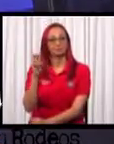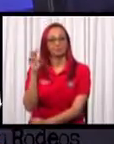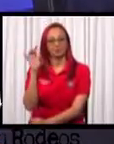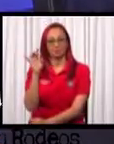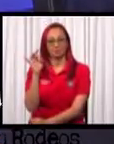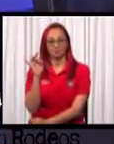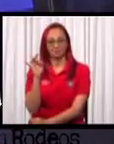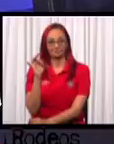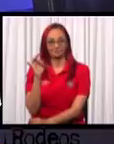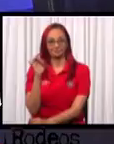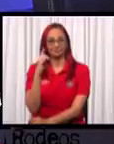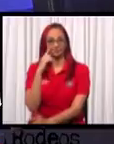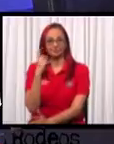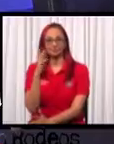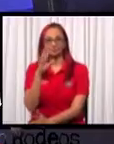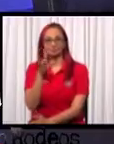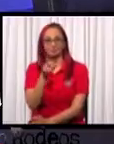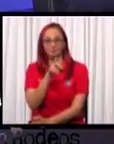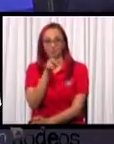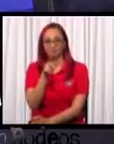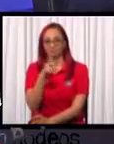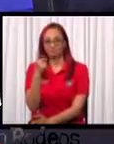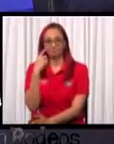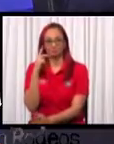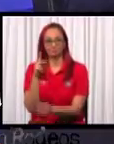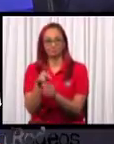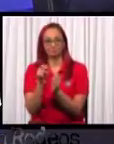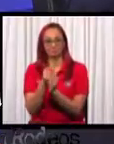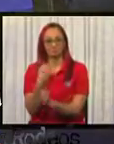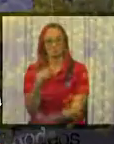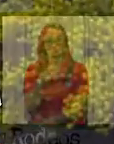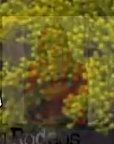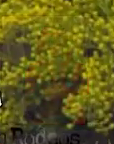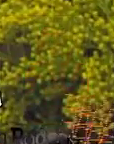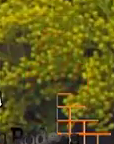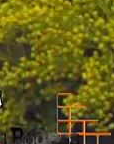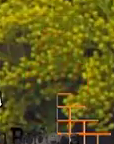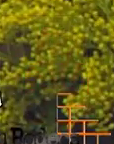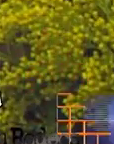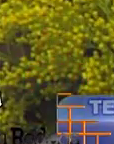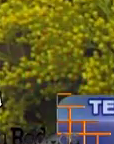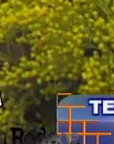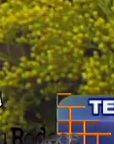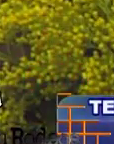905-398-7288 y hacer sus preguntas. Participar con nosotros. Ya volvemos.